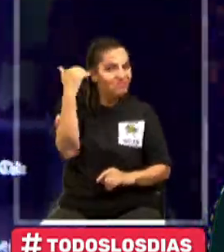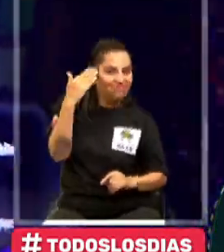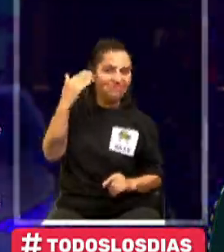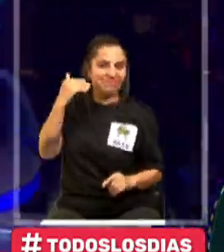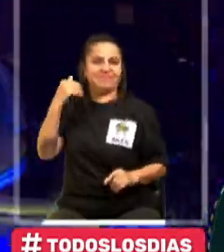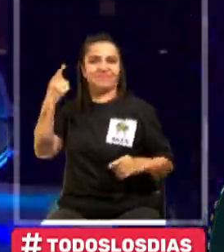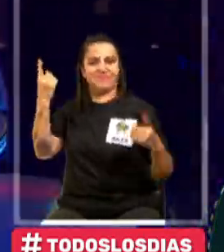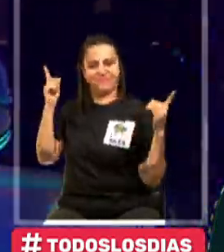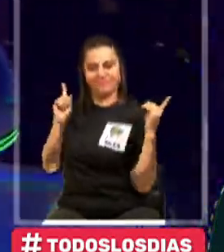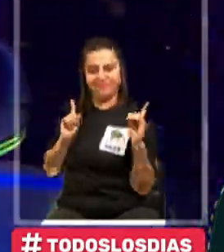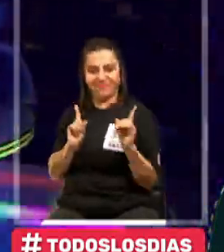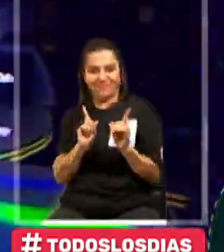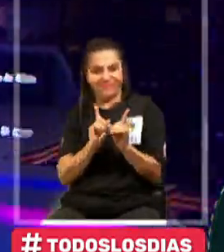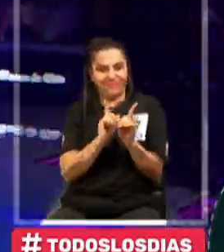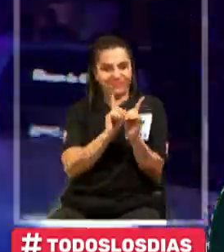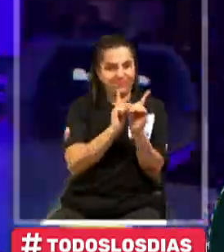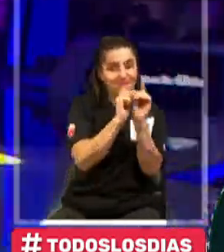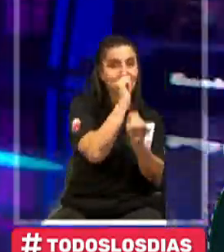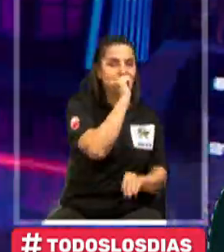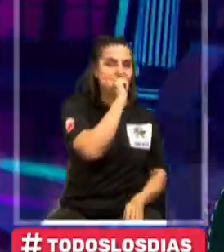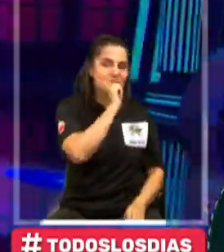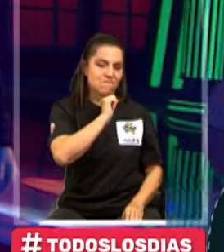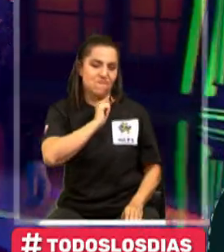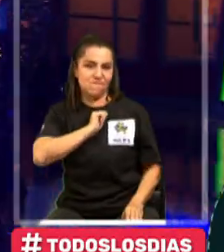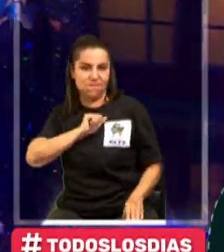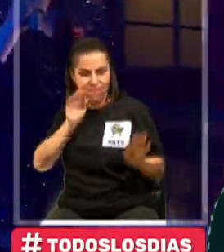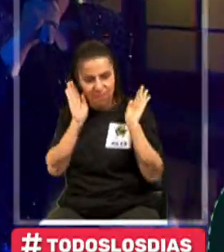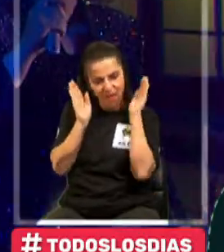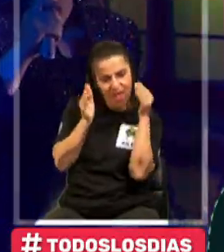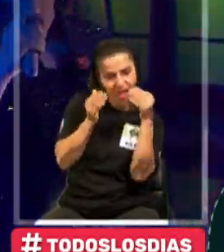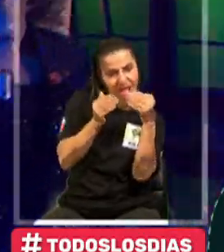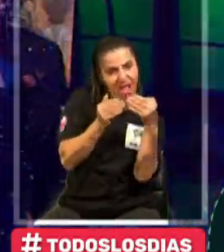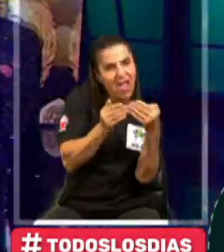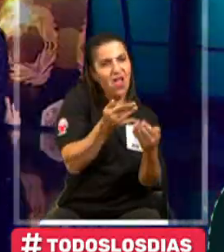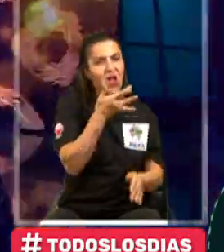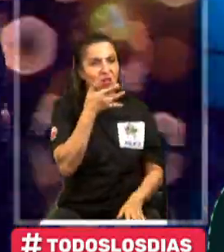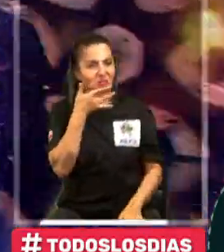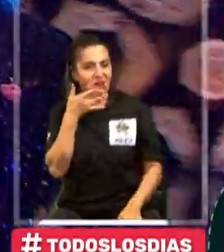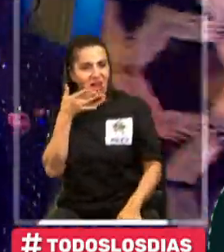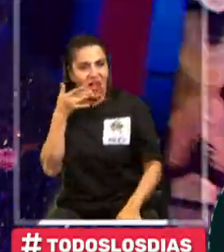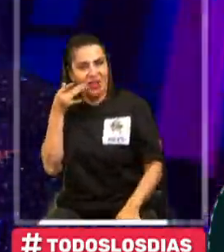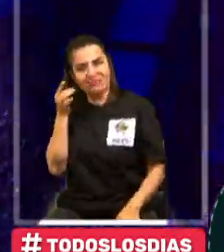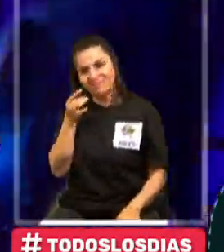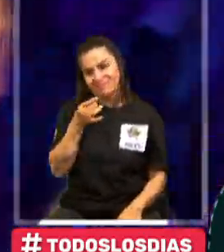Nuestra reunión será un secreto, dulce miel.